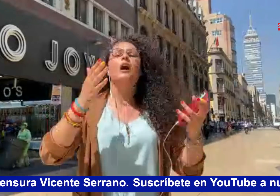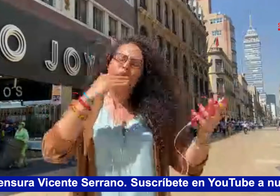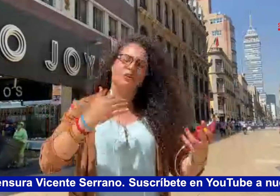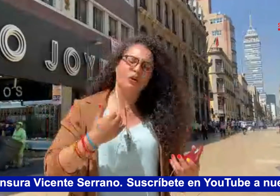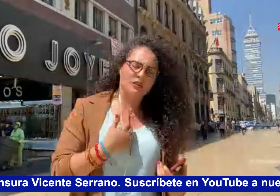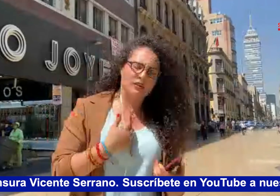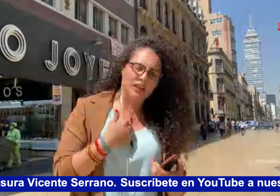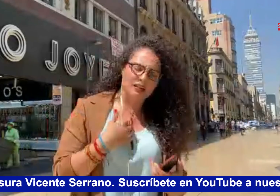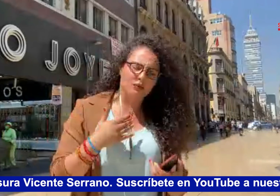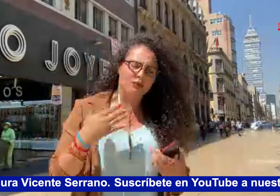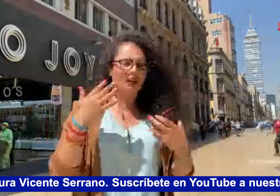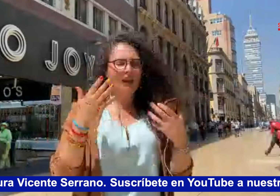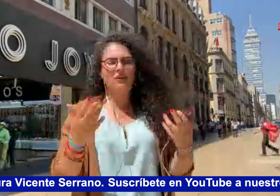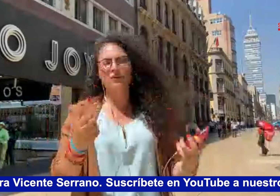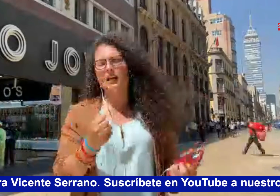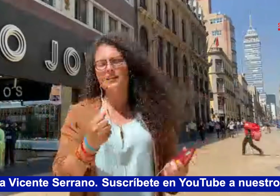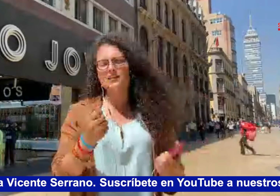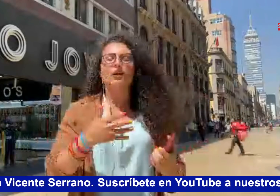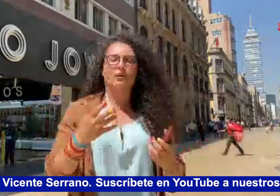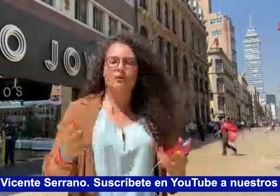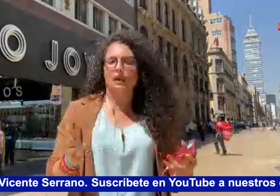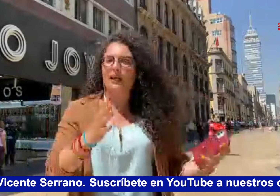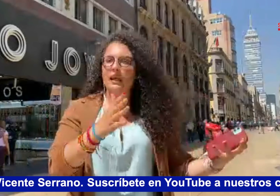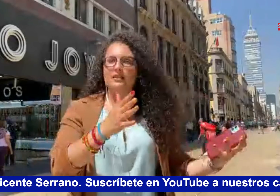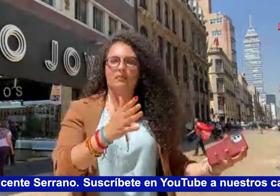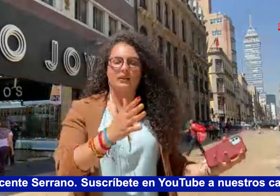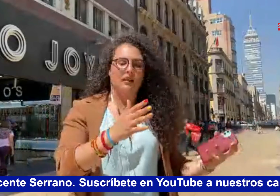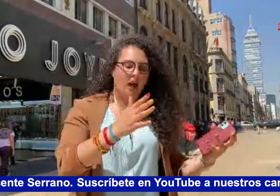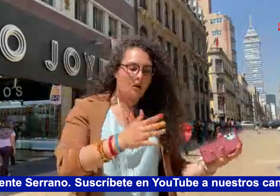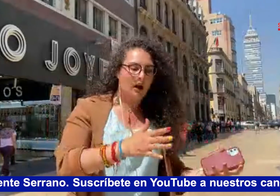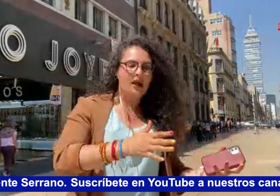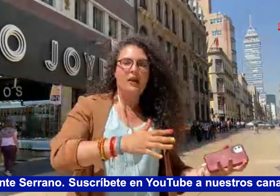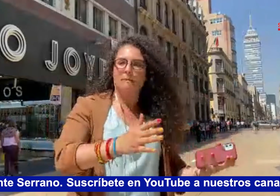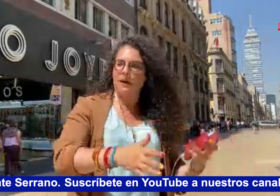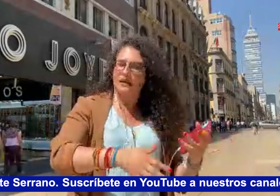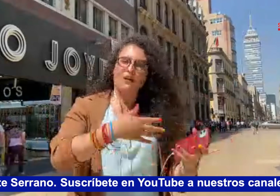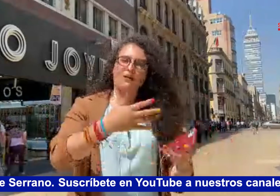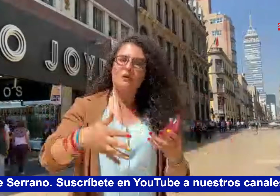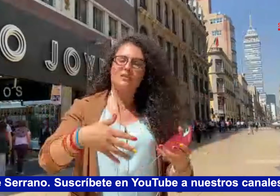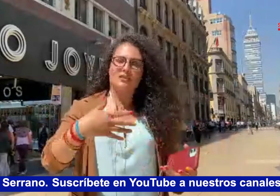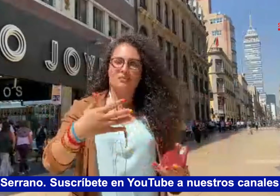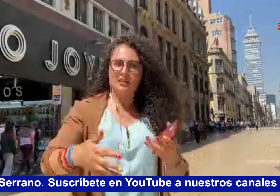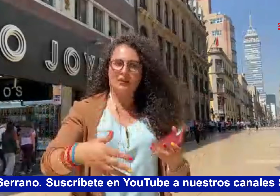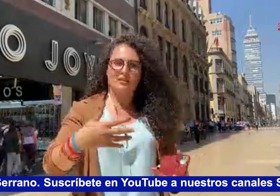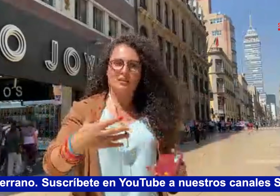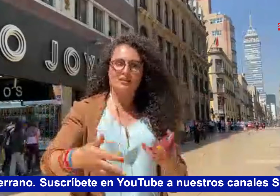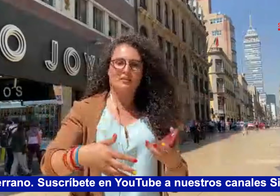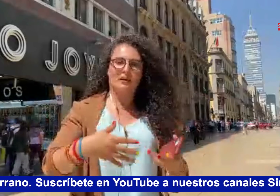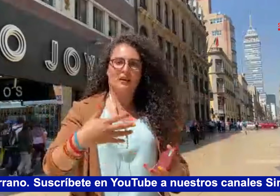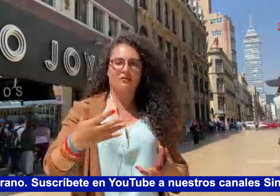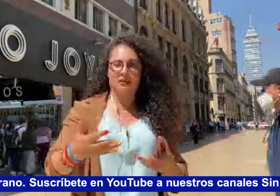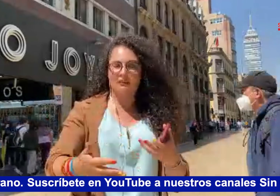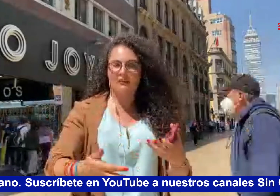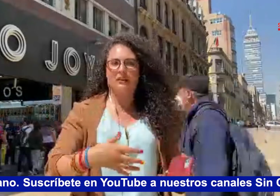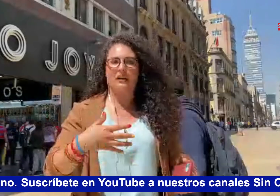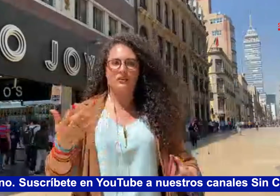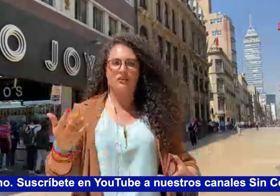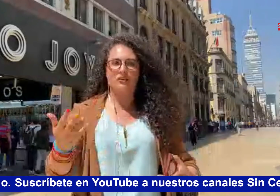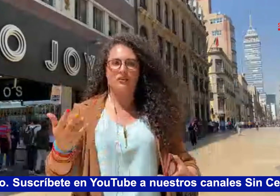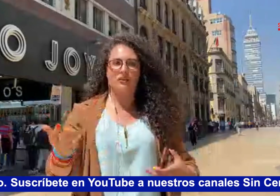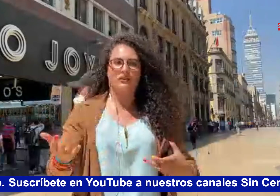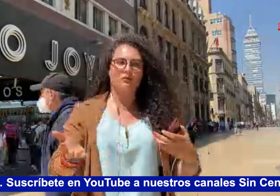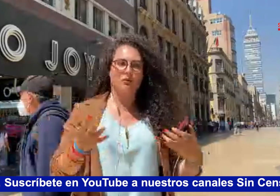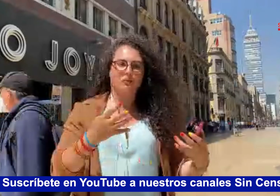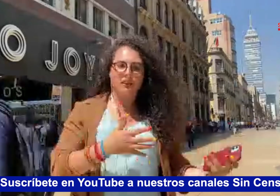dijera, señor presidente, usted ya ganó, gracias. O sea, querían esa parte. Ahora, pasan los meses y ven que efectivamente